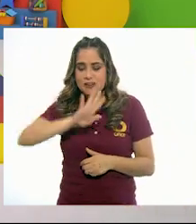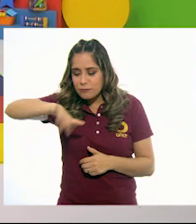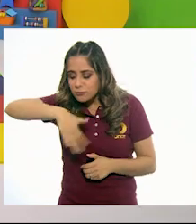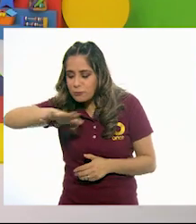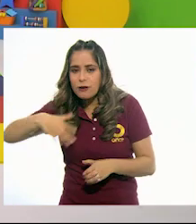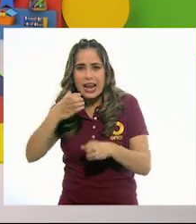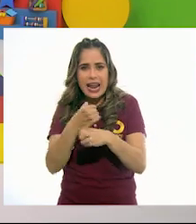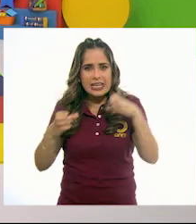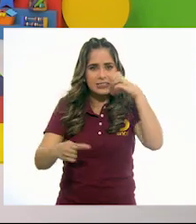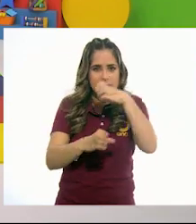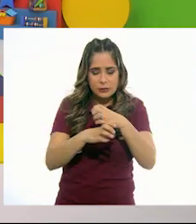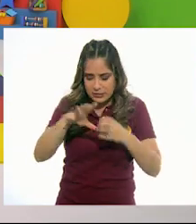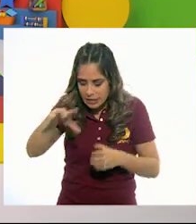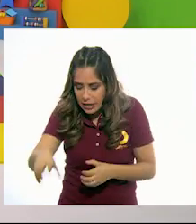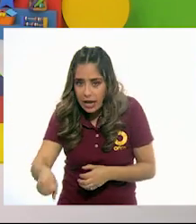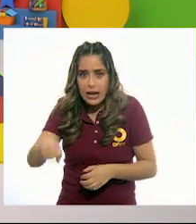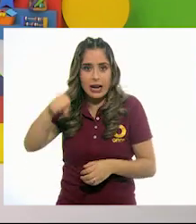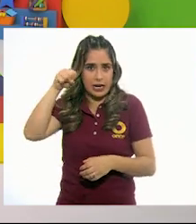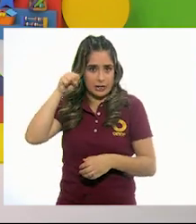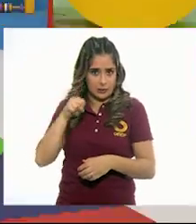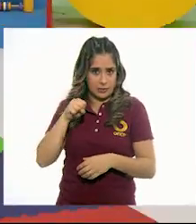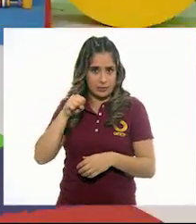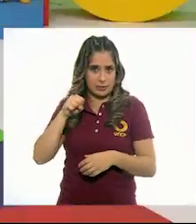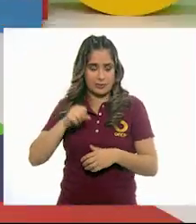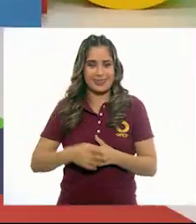Buscamos objeto que podamos levantar.